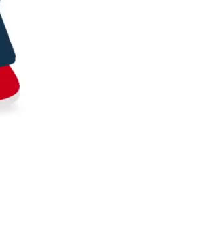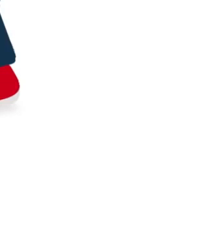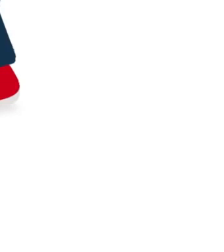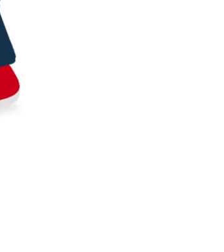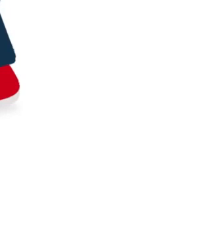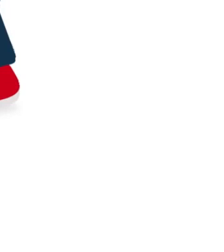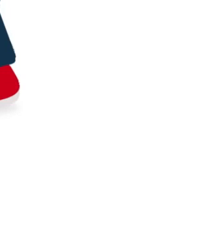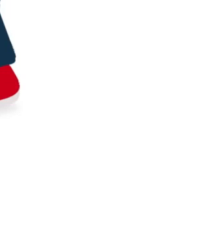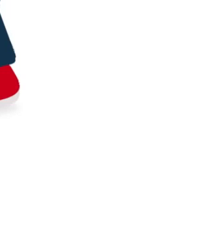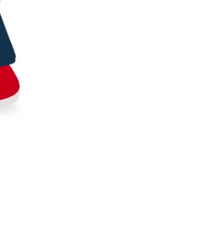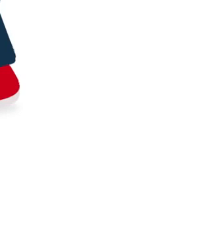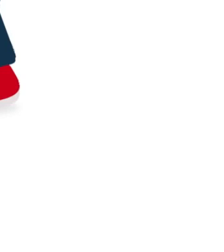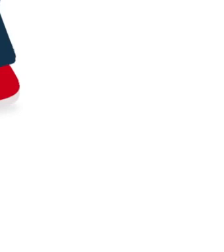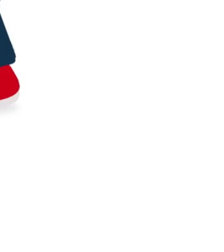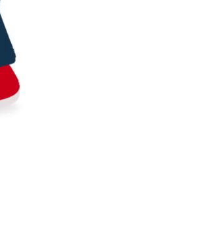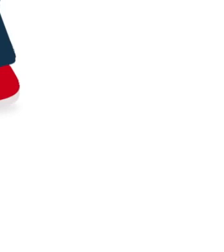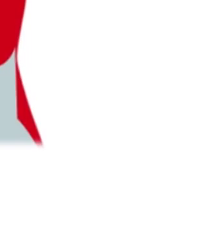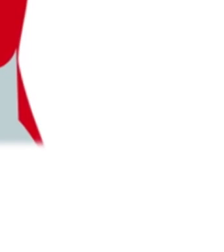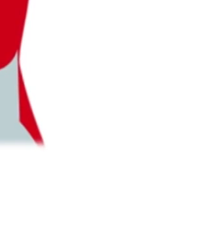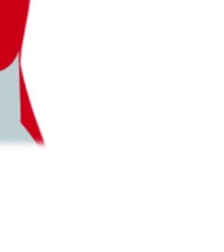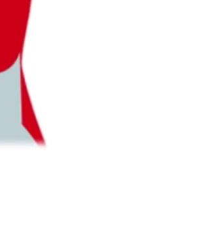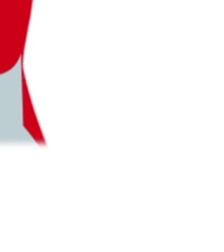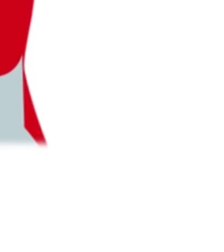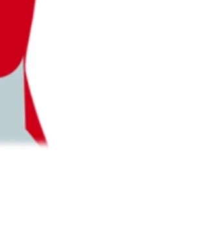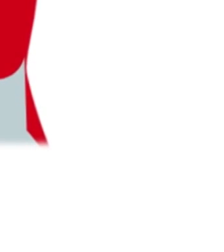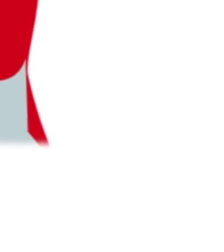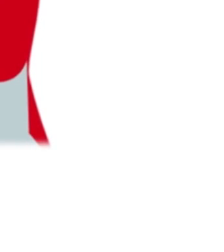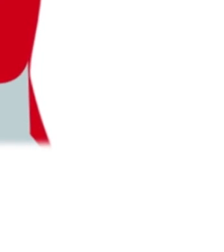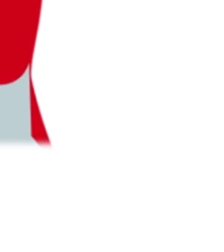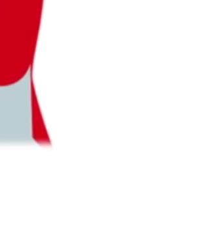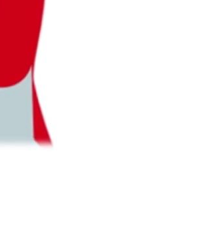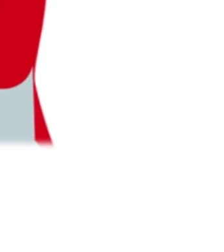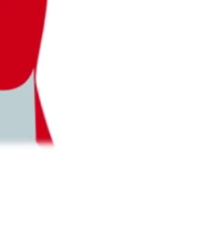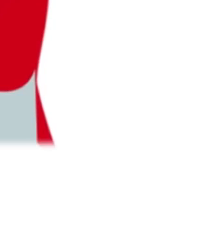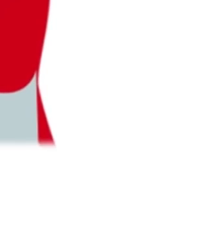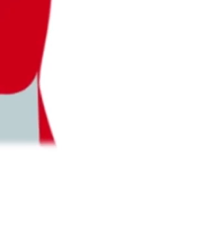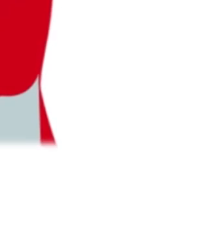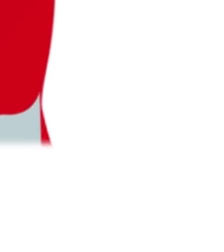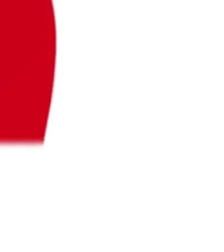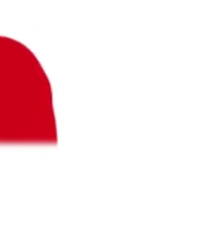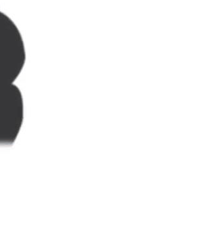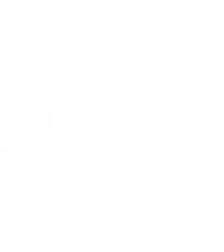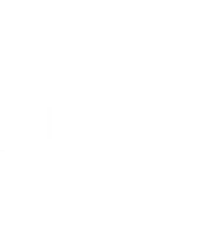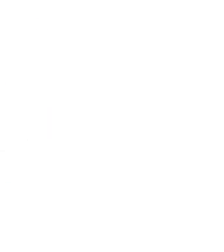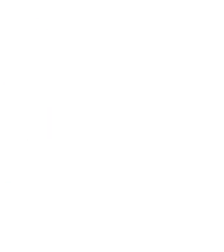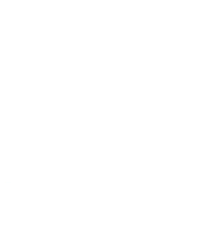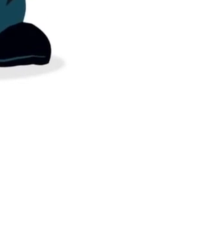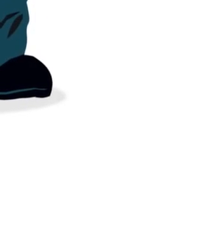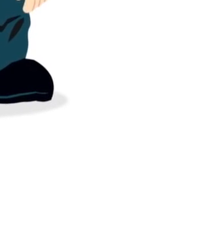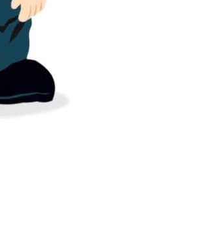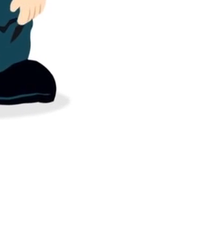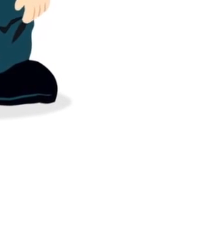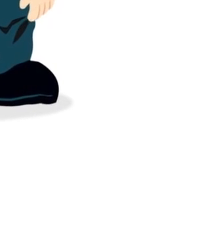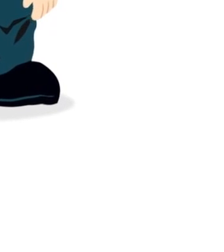aunque Francisco trajo una silla. Era un infarto que le venía. Si es un infarto